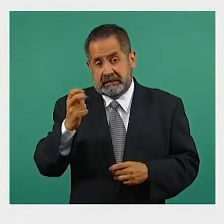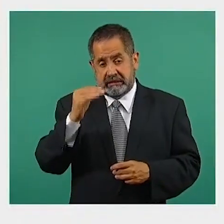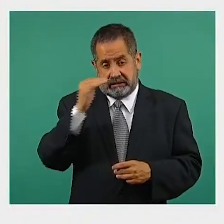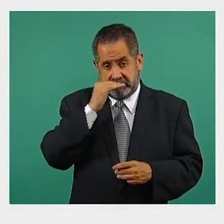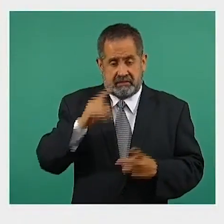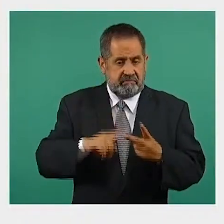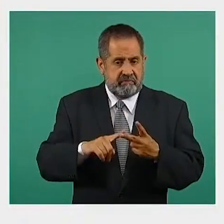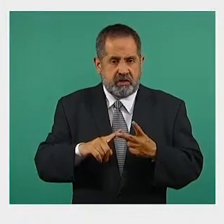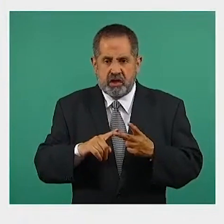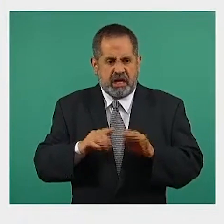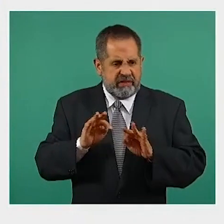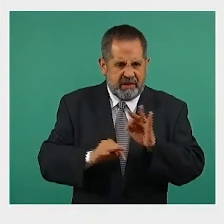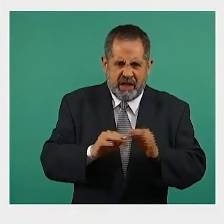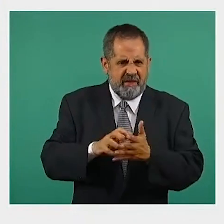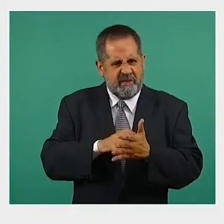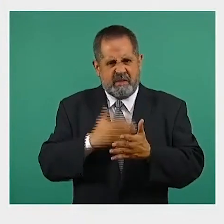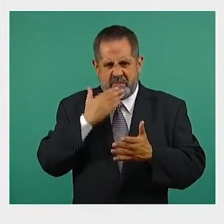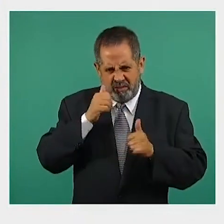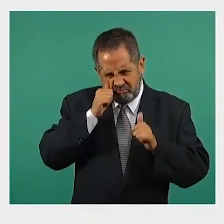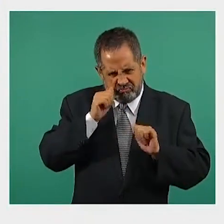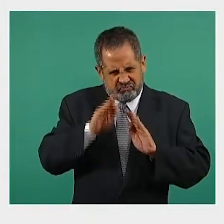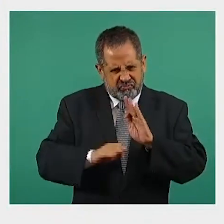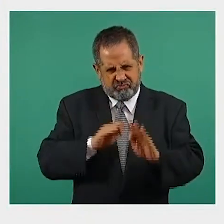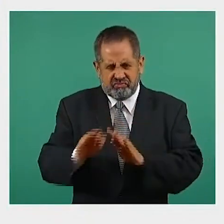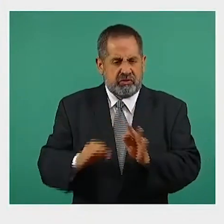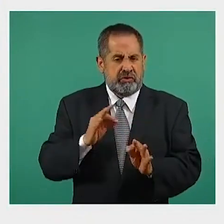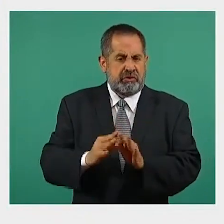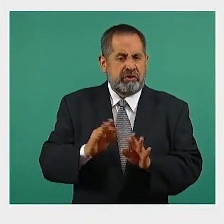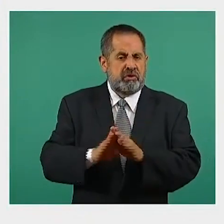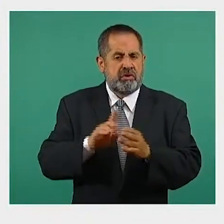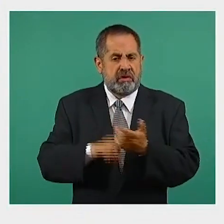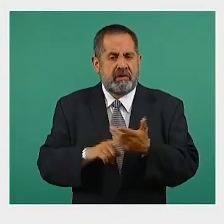la optimización de tratamientos fundamental como parte